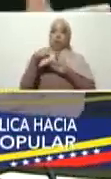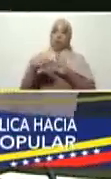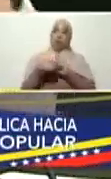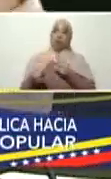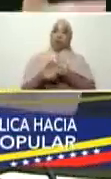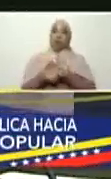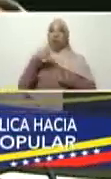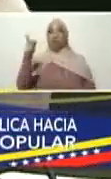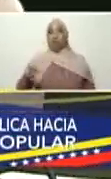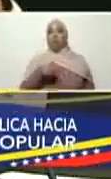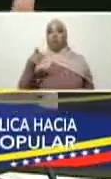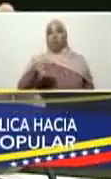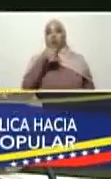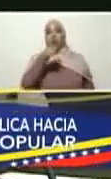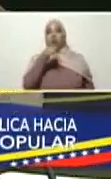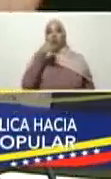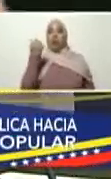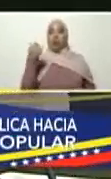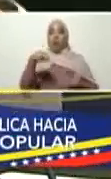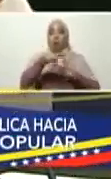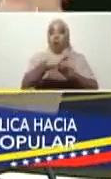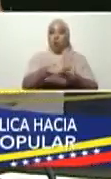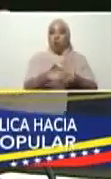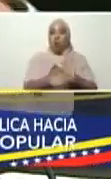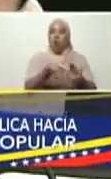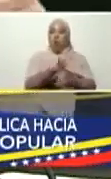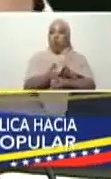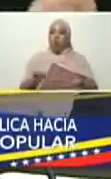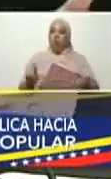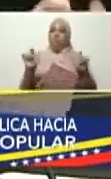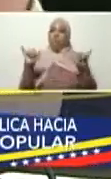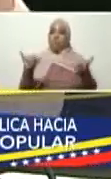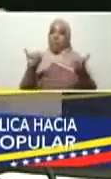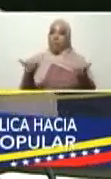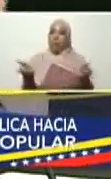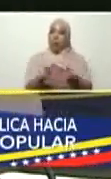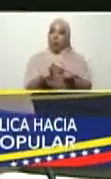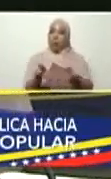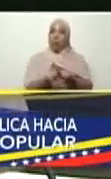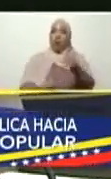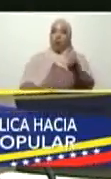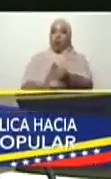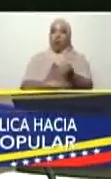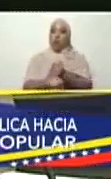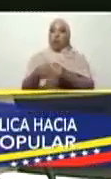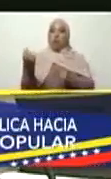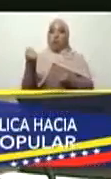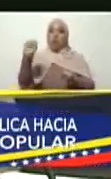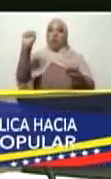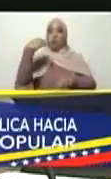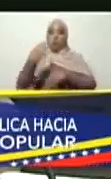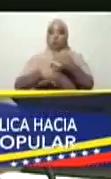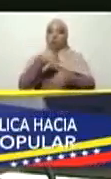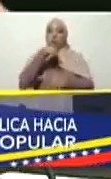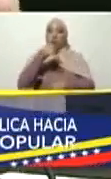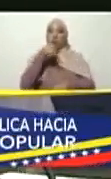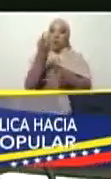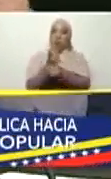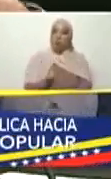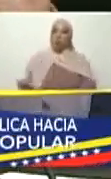nuestras políticas y decisiones eran las correctas, eran si las mismas contribuían a un modo sustancialmente